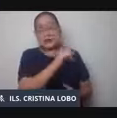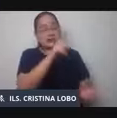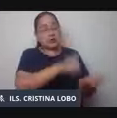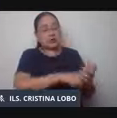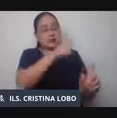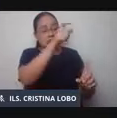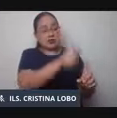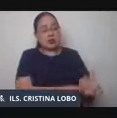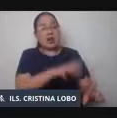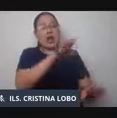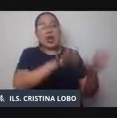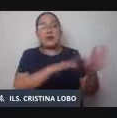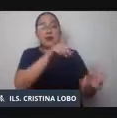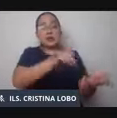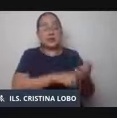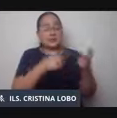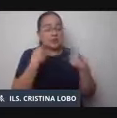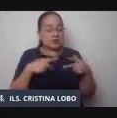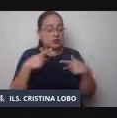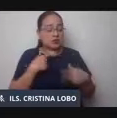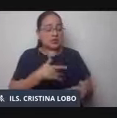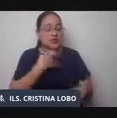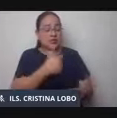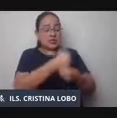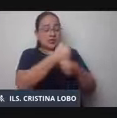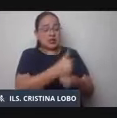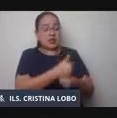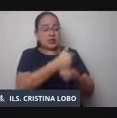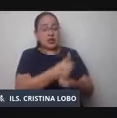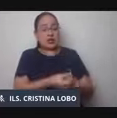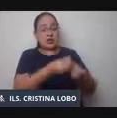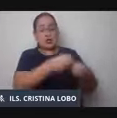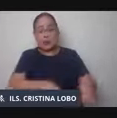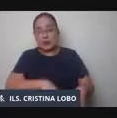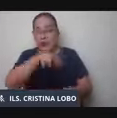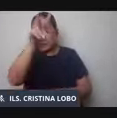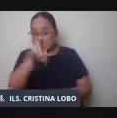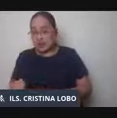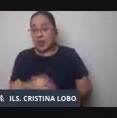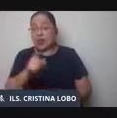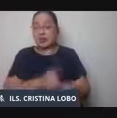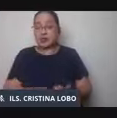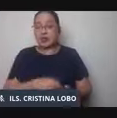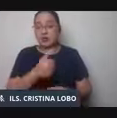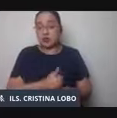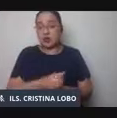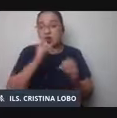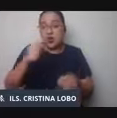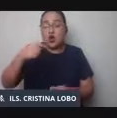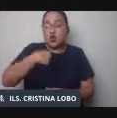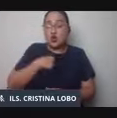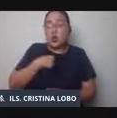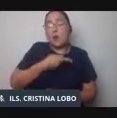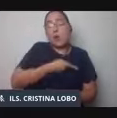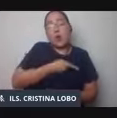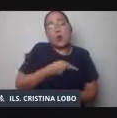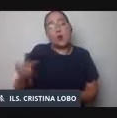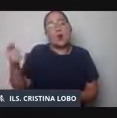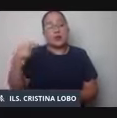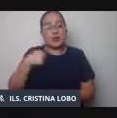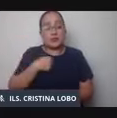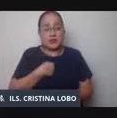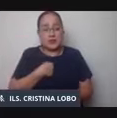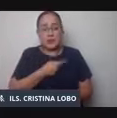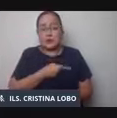existe la victimización desde el sufrimiento y desde la parte del yo víctima, ¿no? Del yo pobre, pobrecita